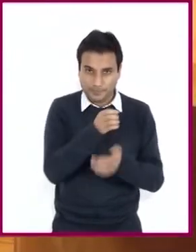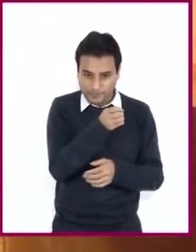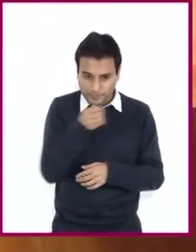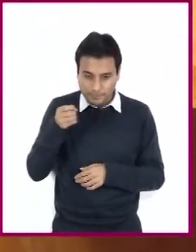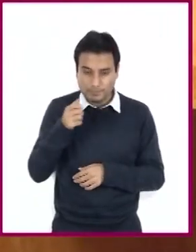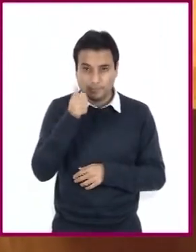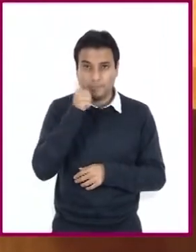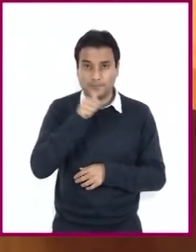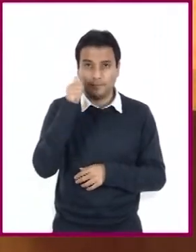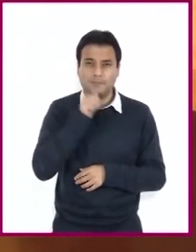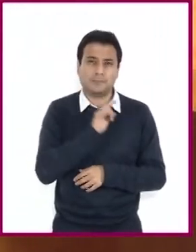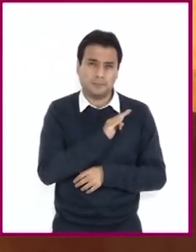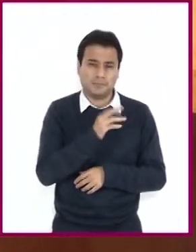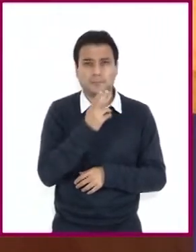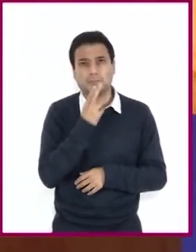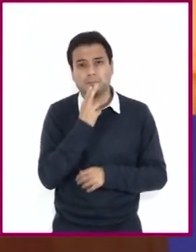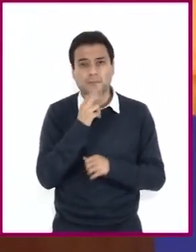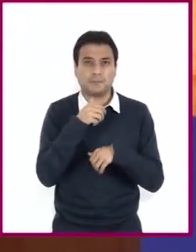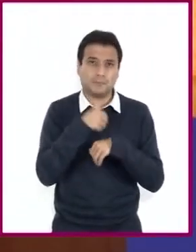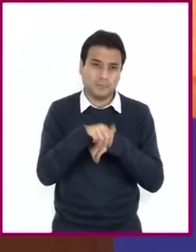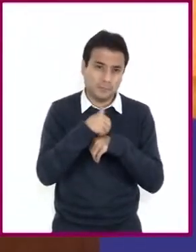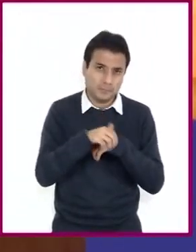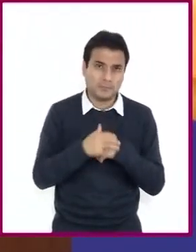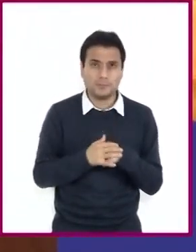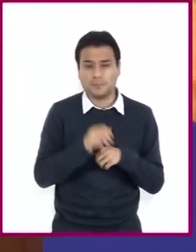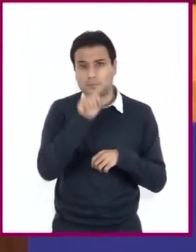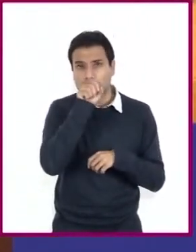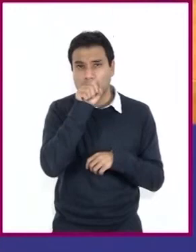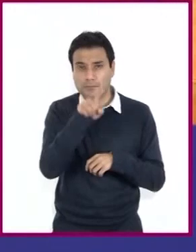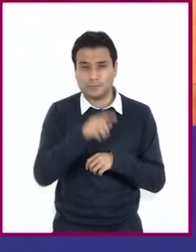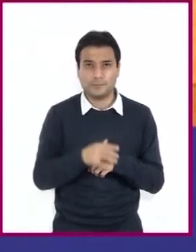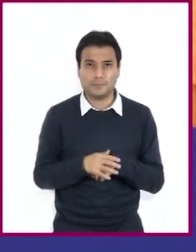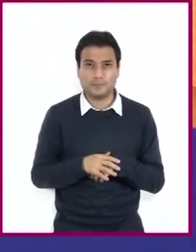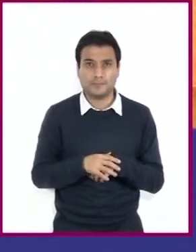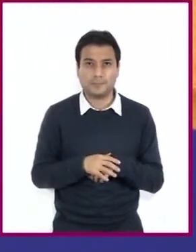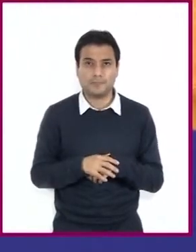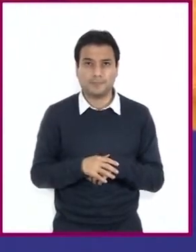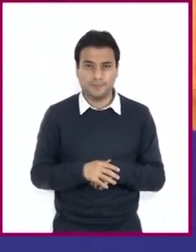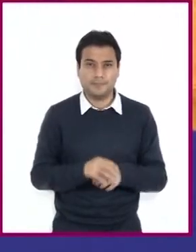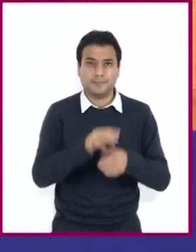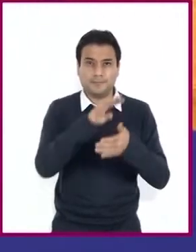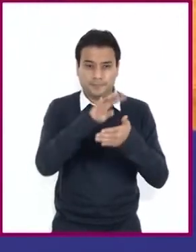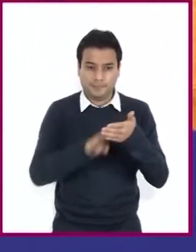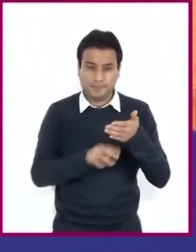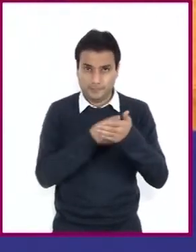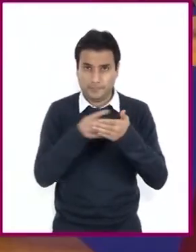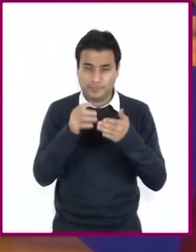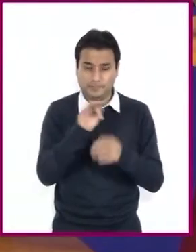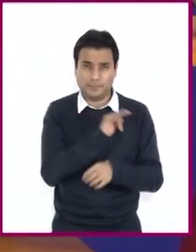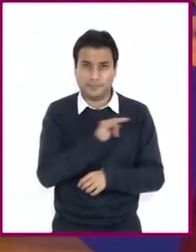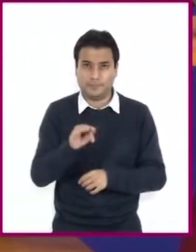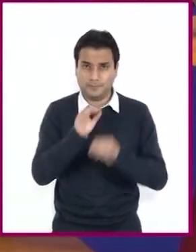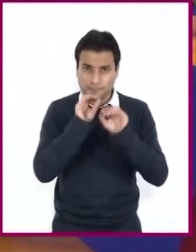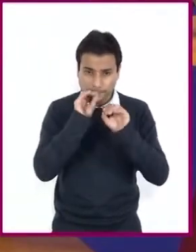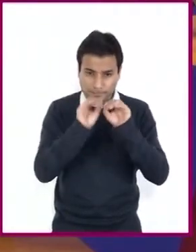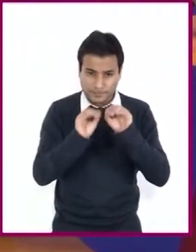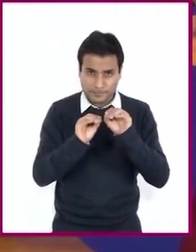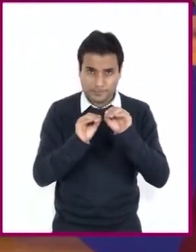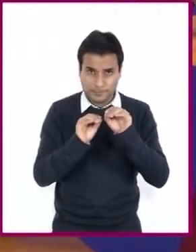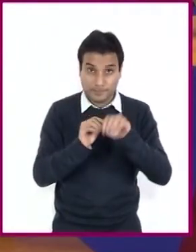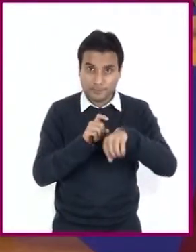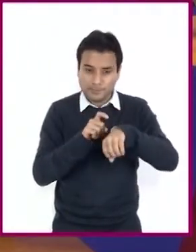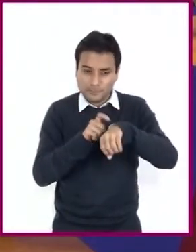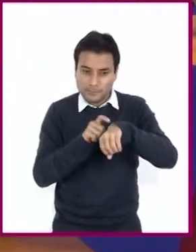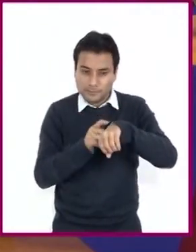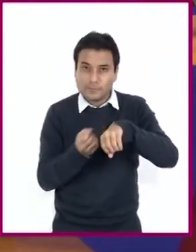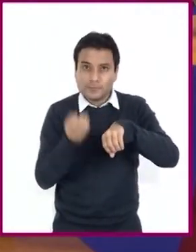Pueden utilizar números o viñetas y también es conveniente elaborar tablas que les permitan registrar frecuencias de tiempo